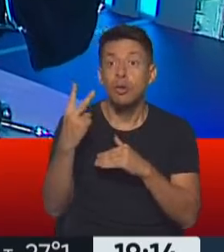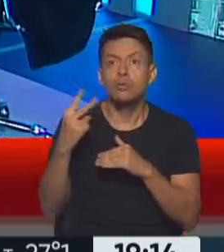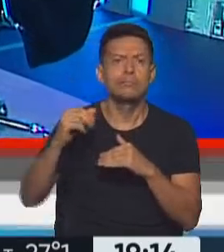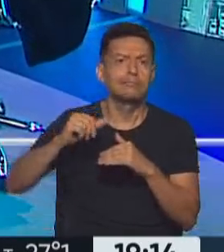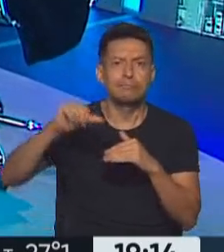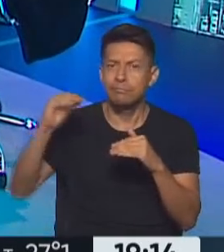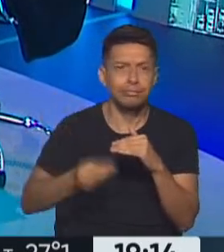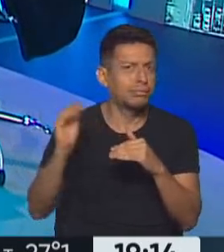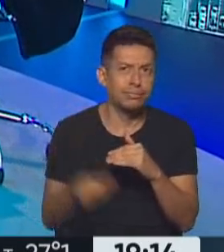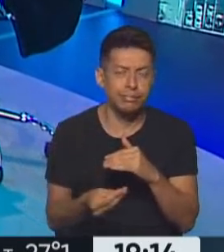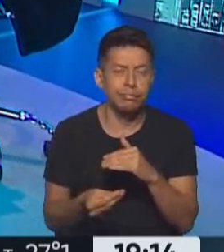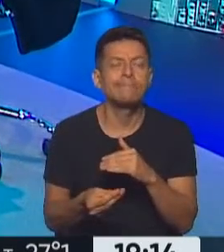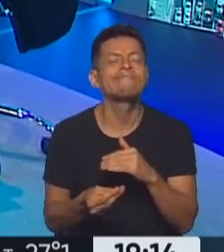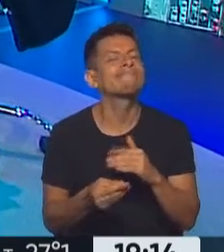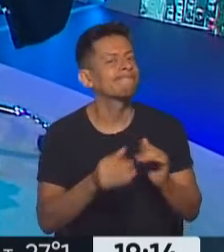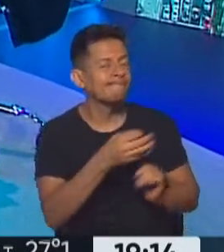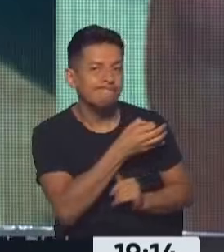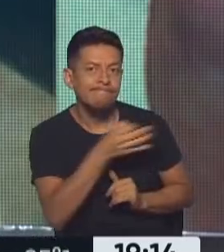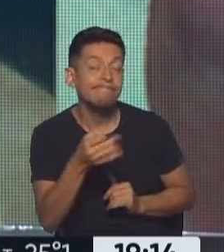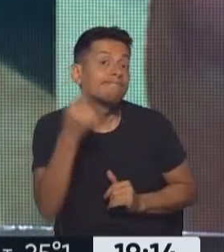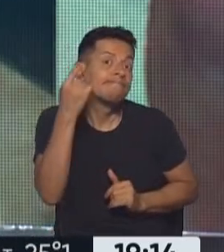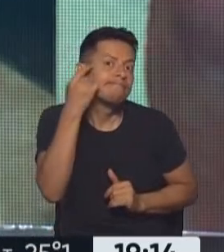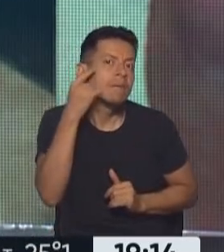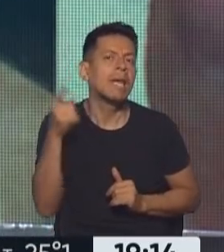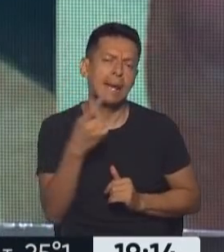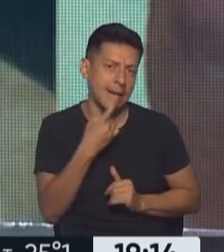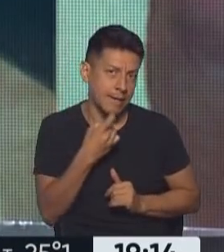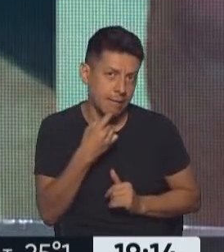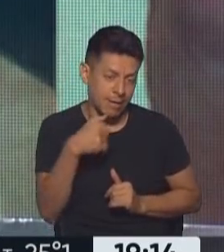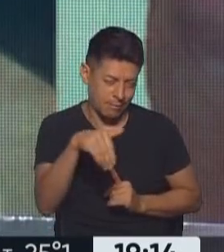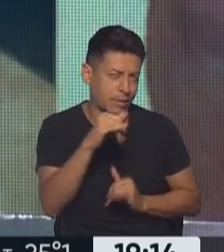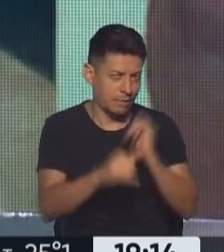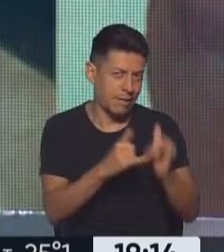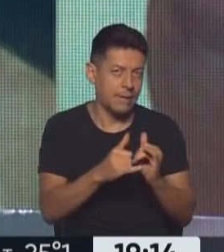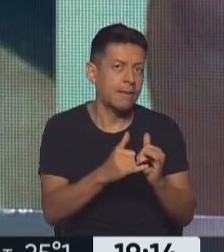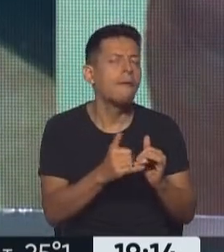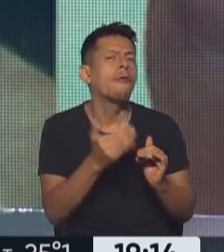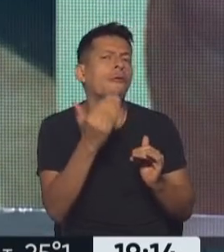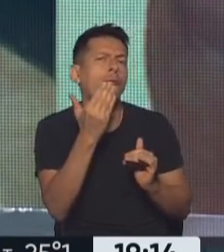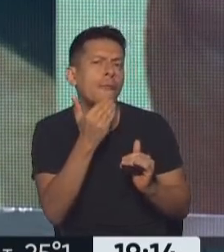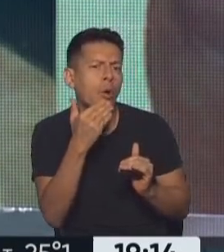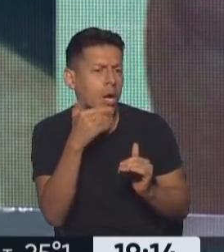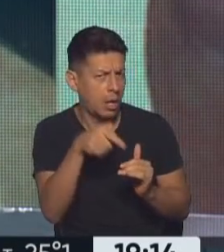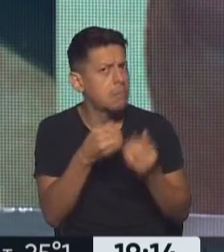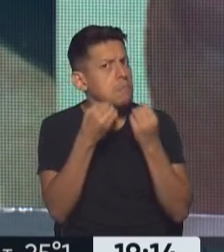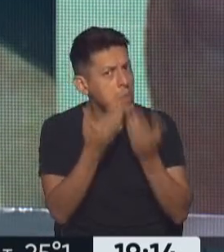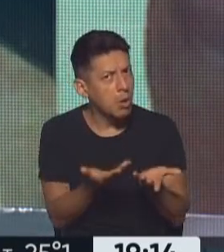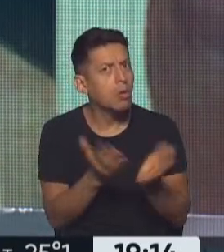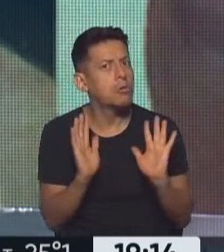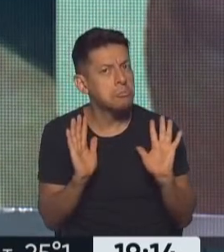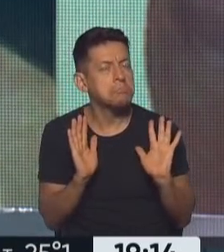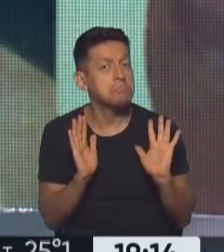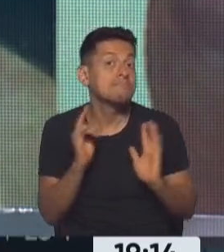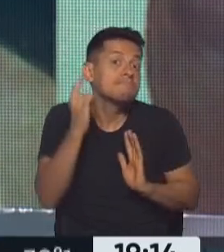y me parece a mí que entre river que vamos a hablar después pero boca la verdad que se reforzó muy bien y me parece